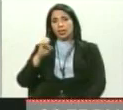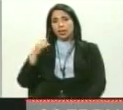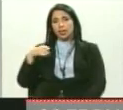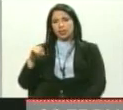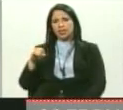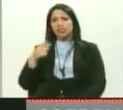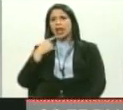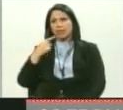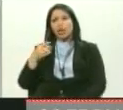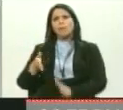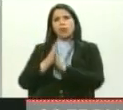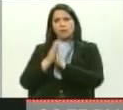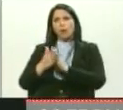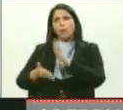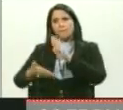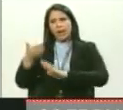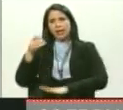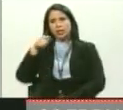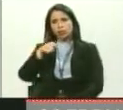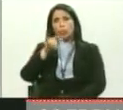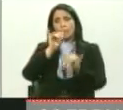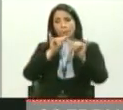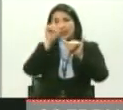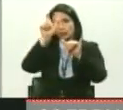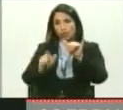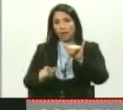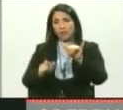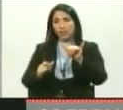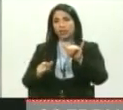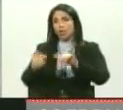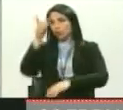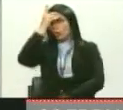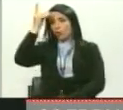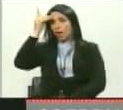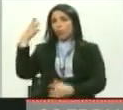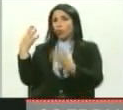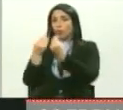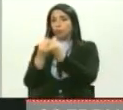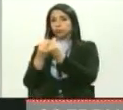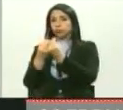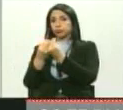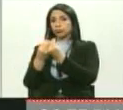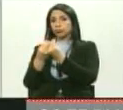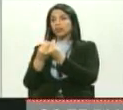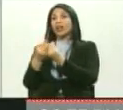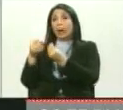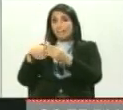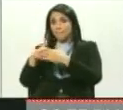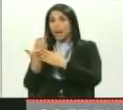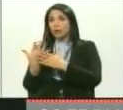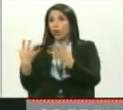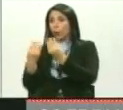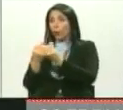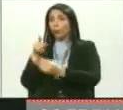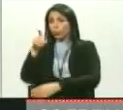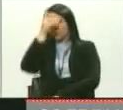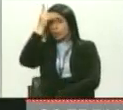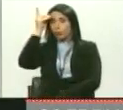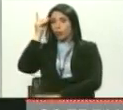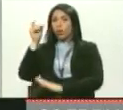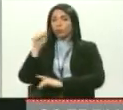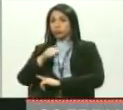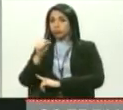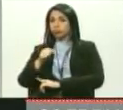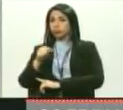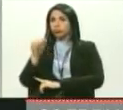personalmente, Diosdado se va para el Palacio Miraflores y están los dos juntos allá. Y Hernández Dala estuvo desde la madrugada contigo. Sí, correcto, sí.